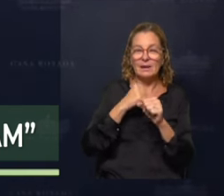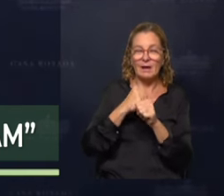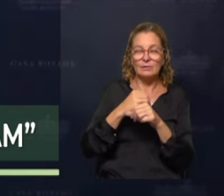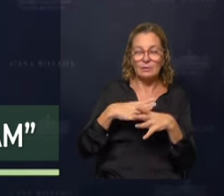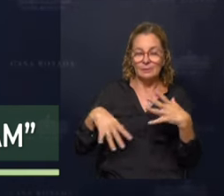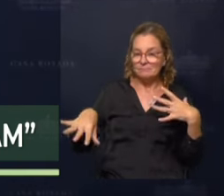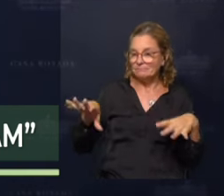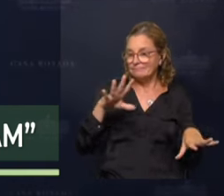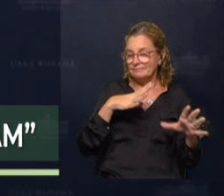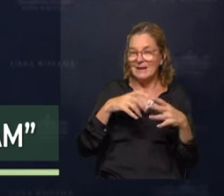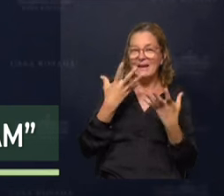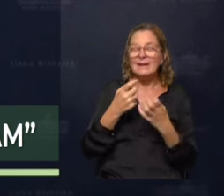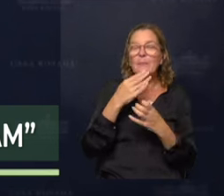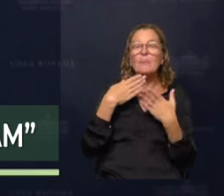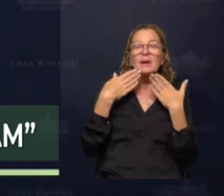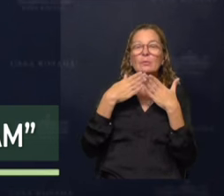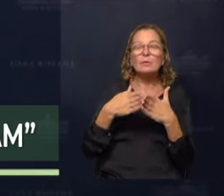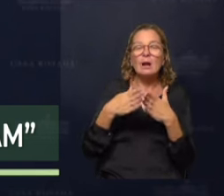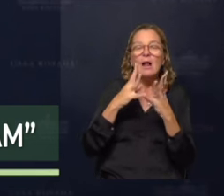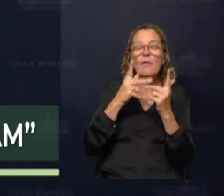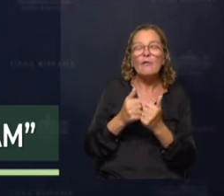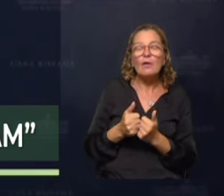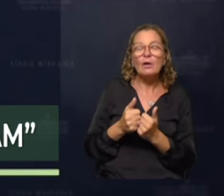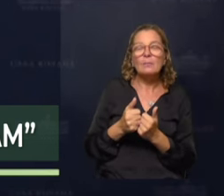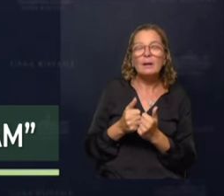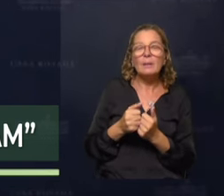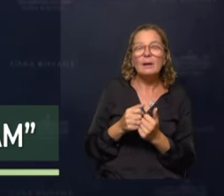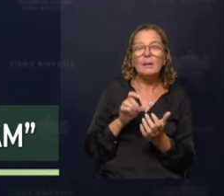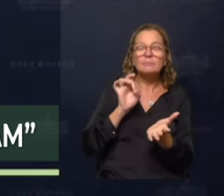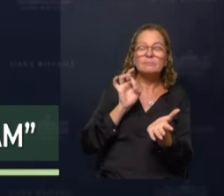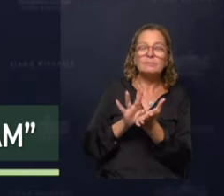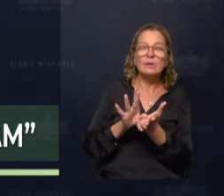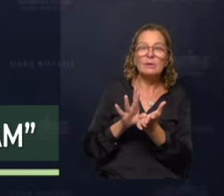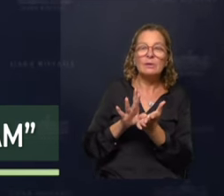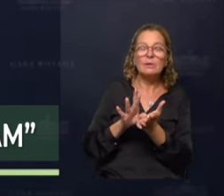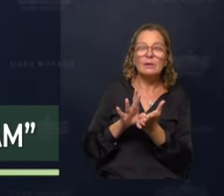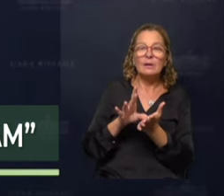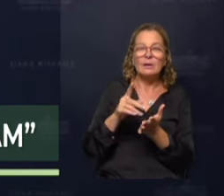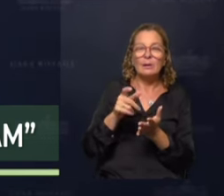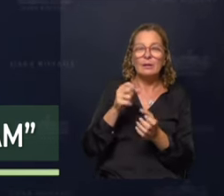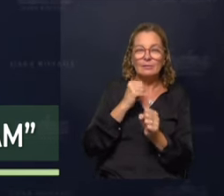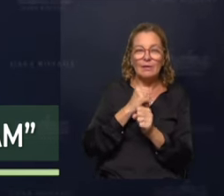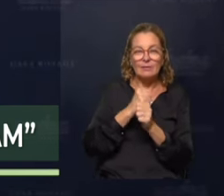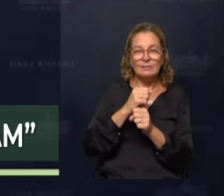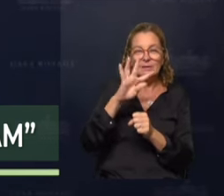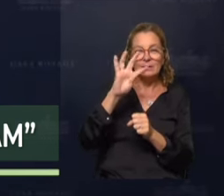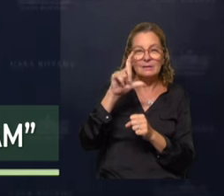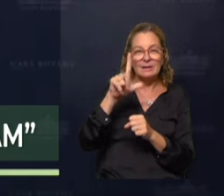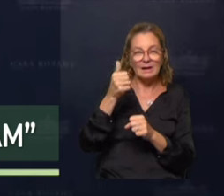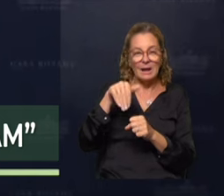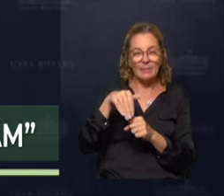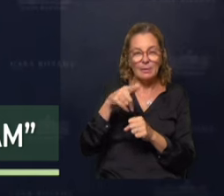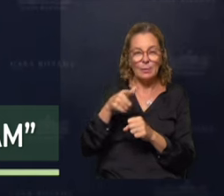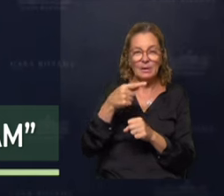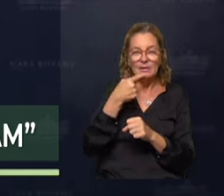desorden. Quería preguntarte si el método utilizado para despedir a los, o censantear a los trabajadores de TELAM, no